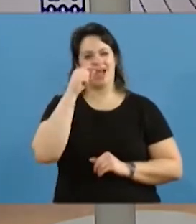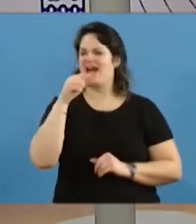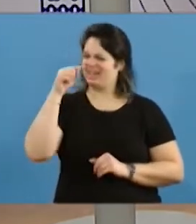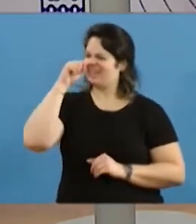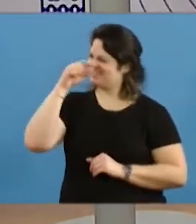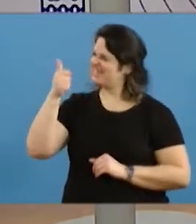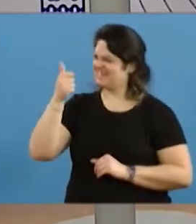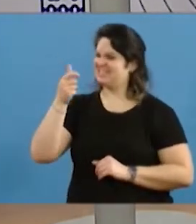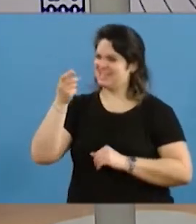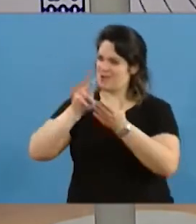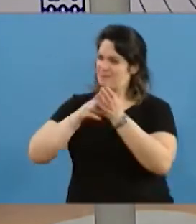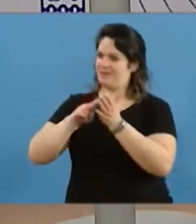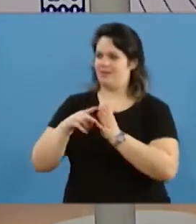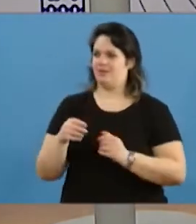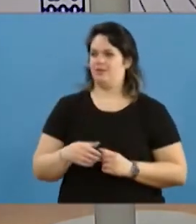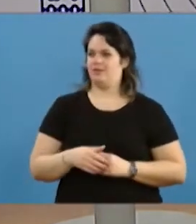tiene 76.